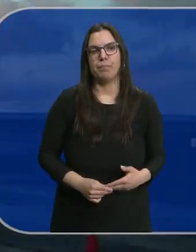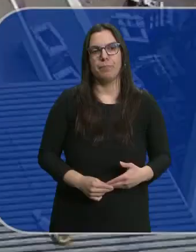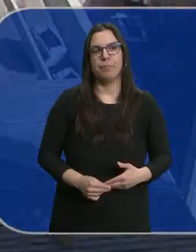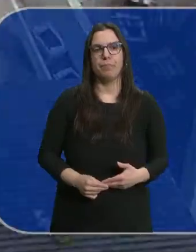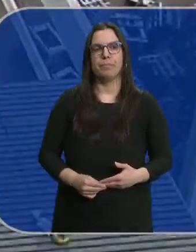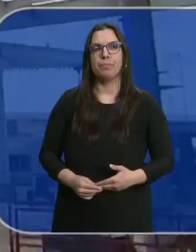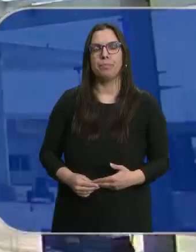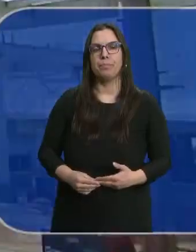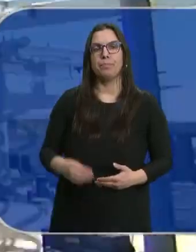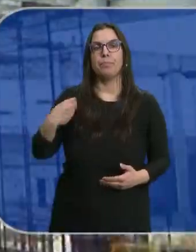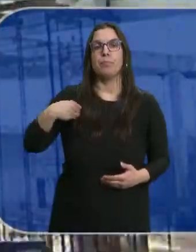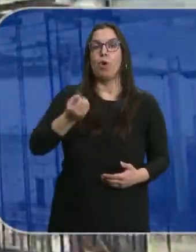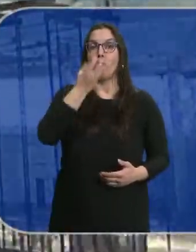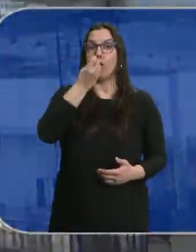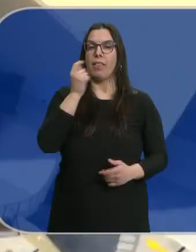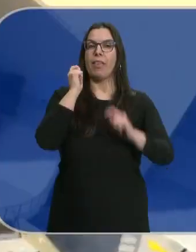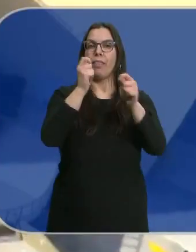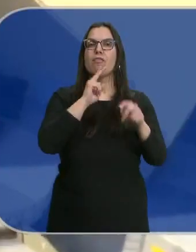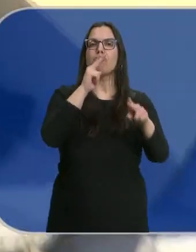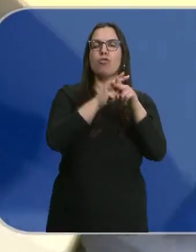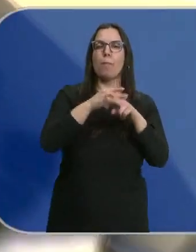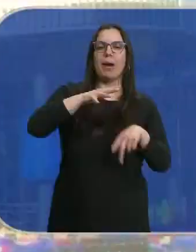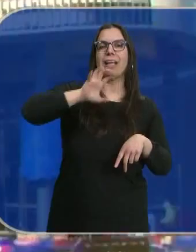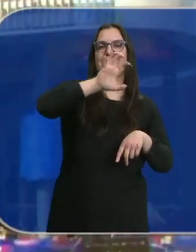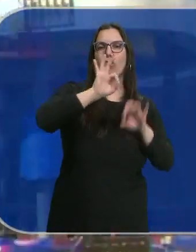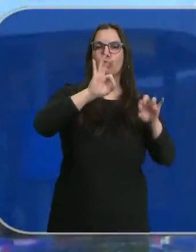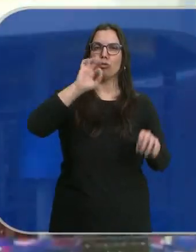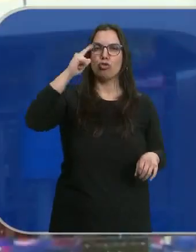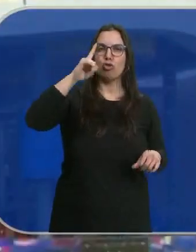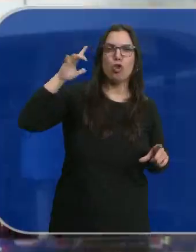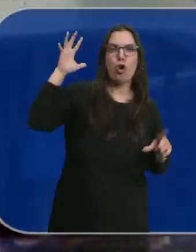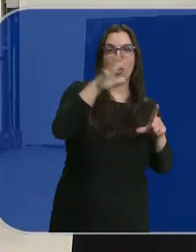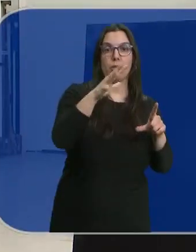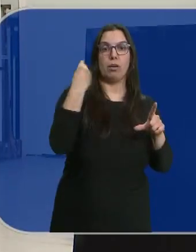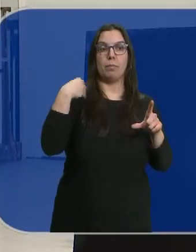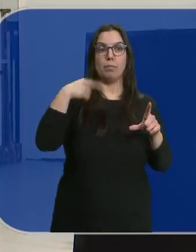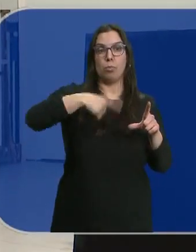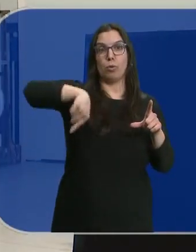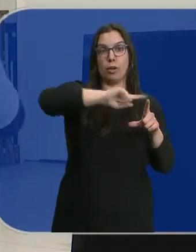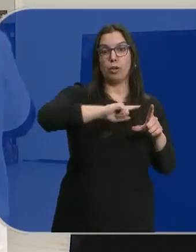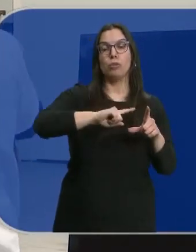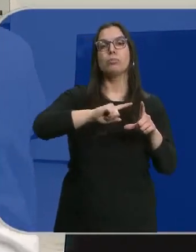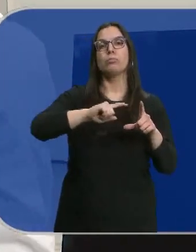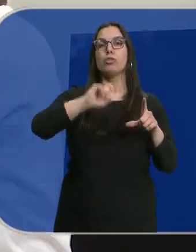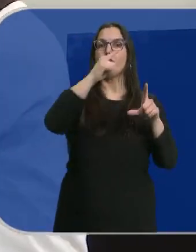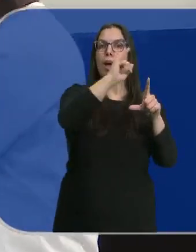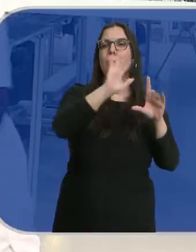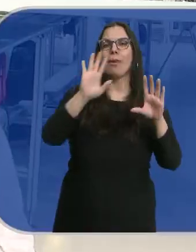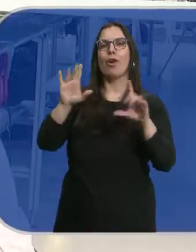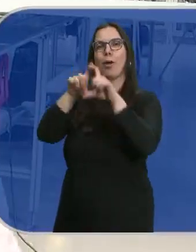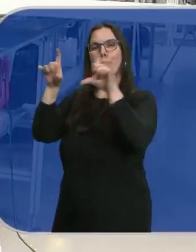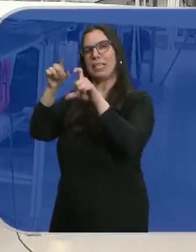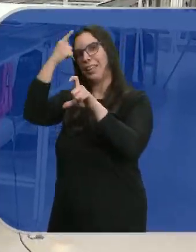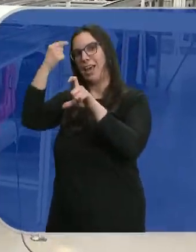Florida tiene el sobrenombre del estado soleado. En el pabellón de los Miami Heat, ellos ponen el sol y la empresa abulense Onyx Solar su